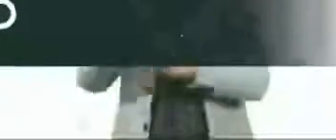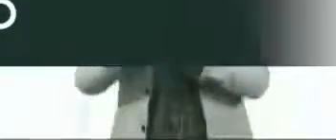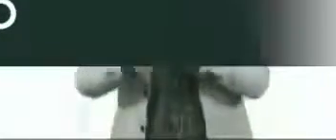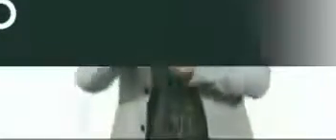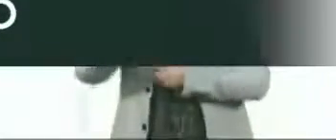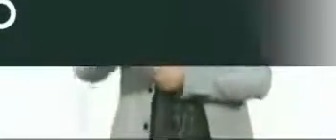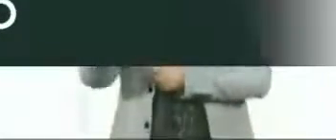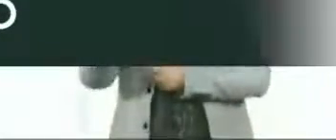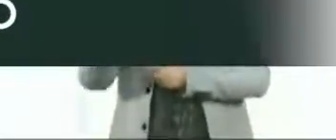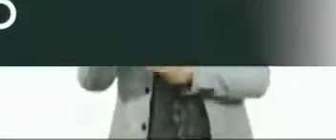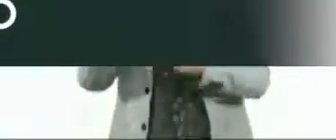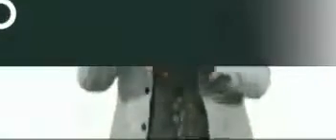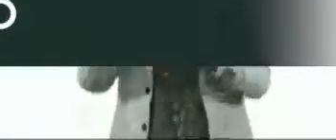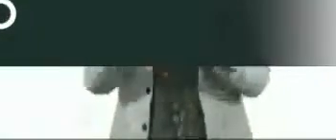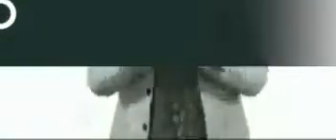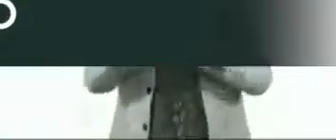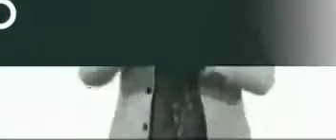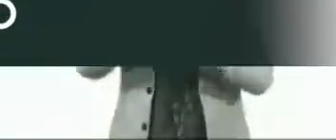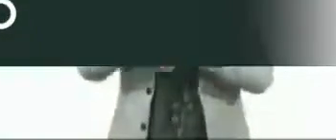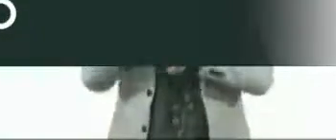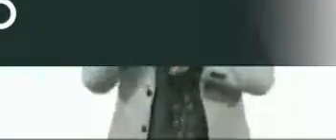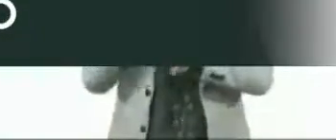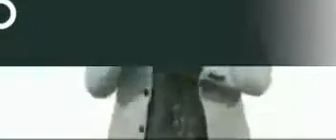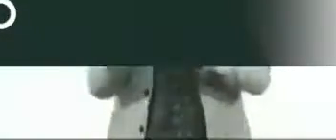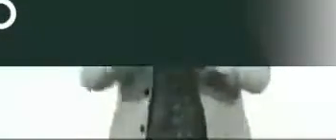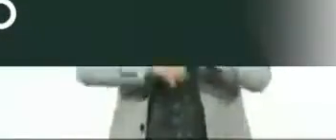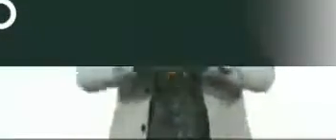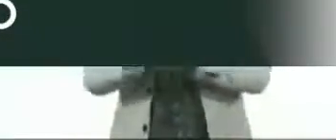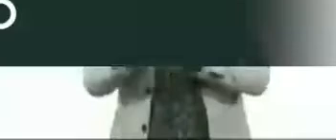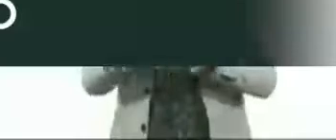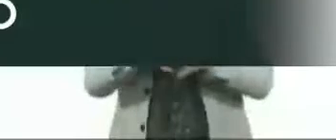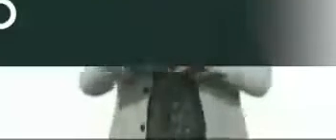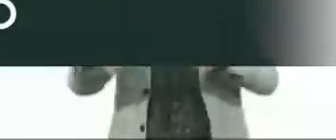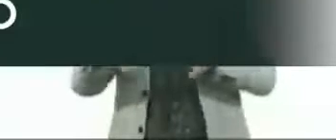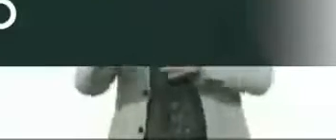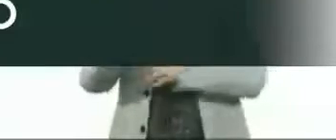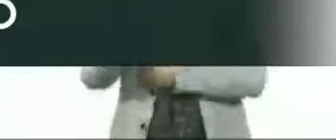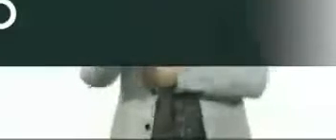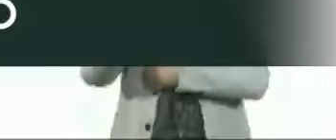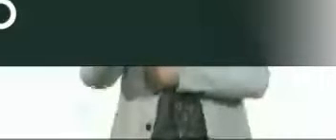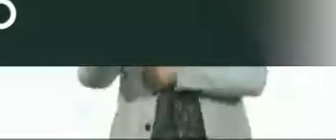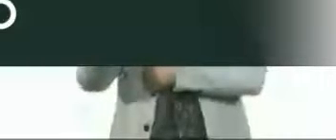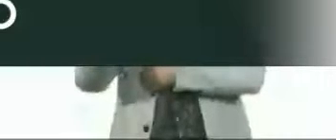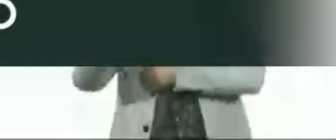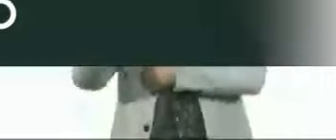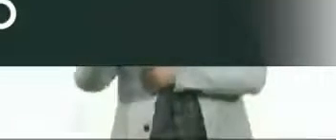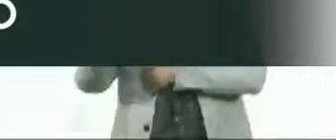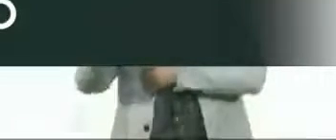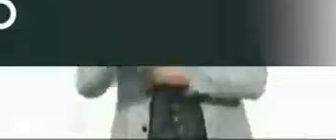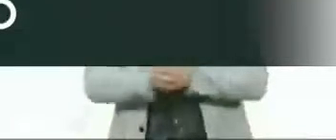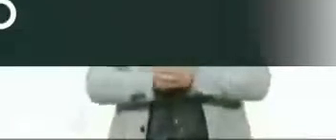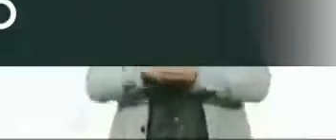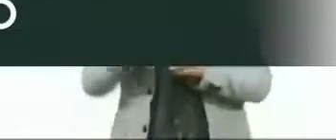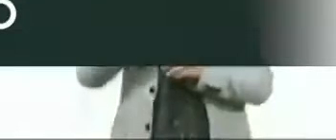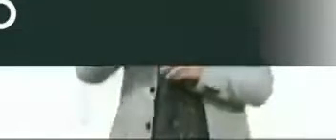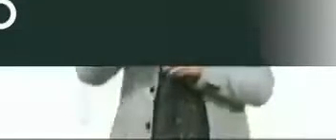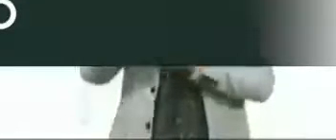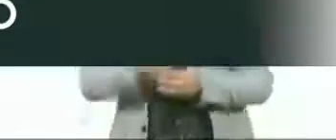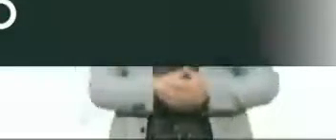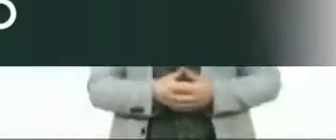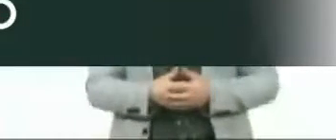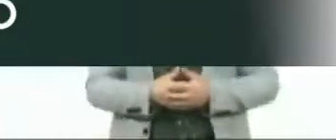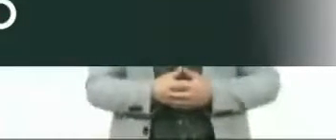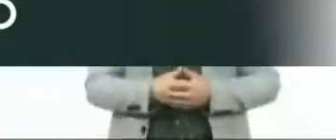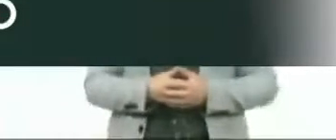El gobierno de la Ciudad de México destacó el avance en la construcción de la planta solar fotovoltaica en 24 techos de la central de abasto y